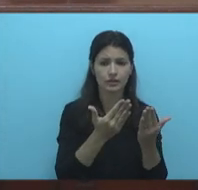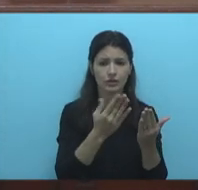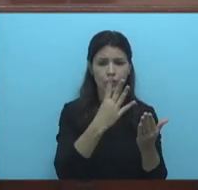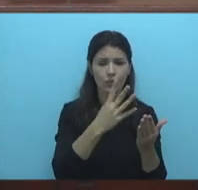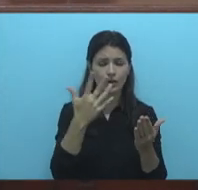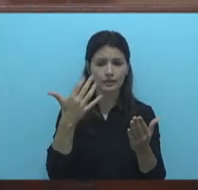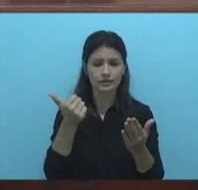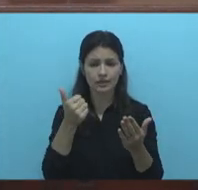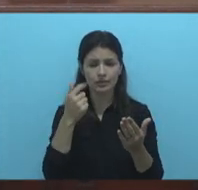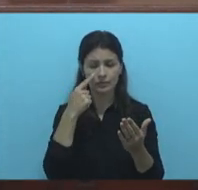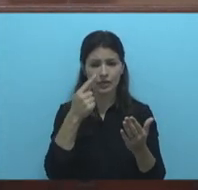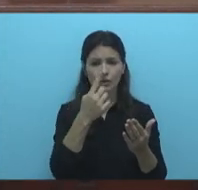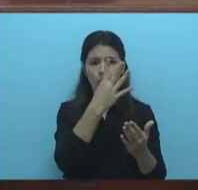Expediente